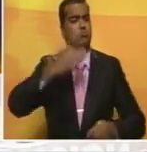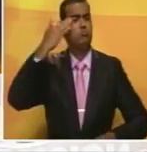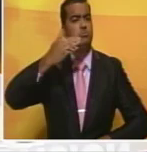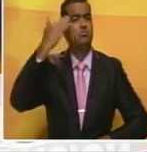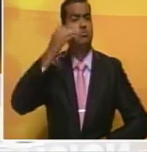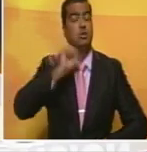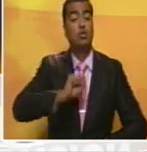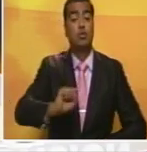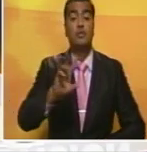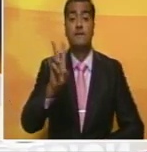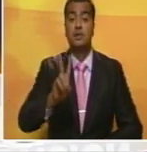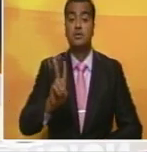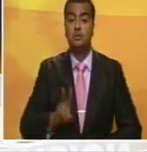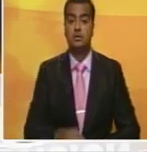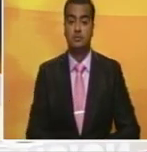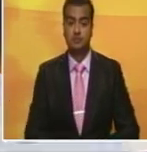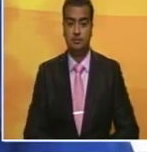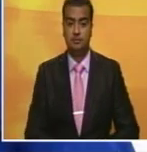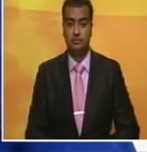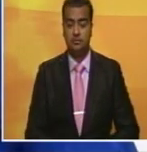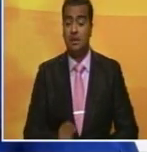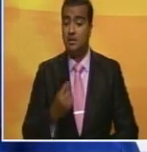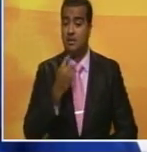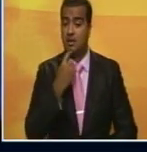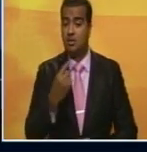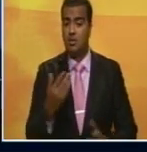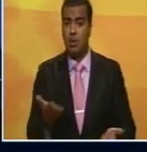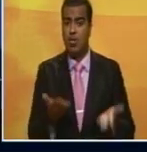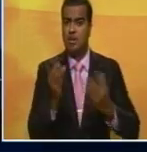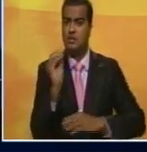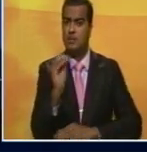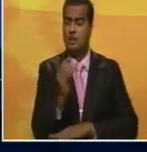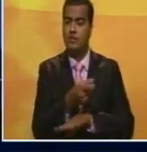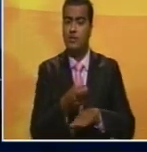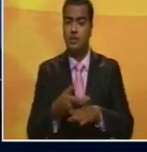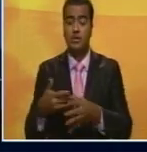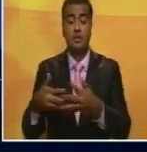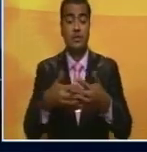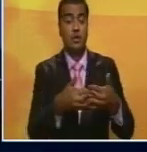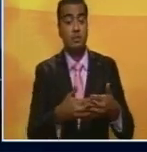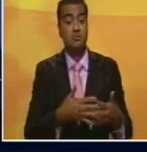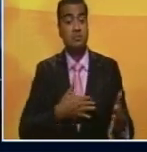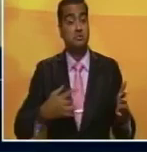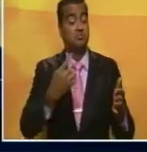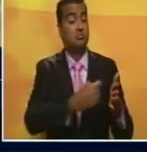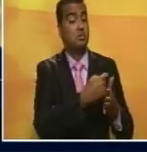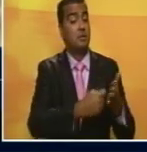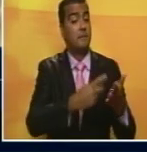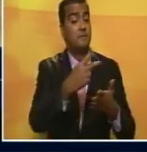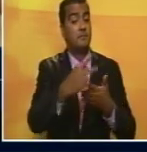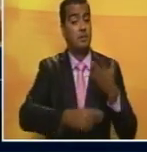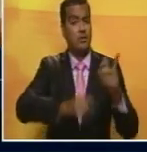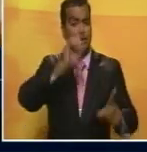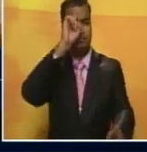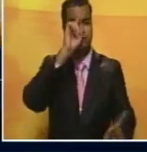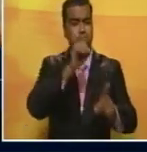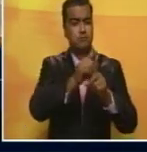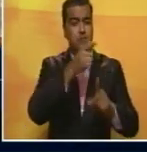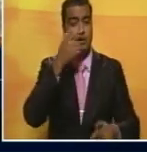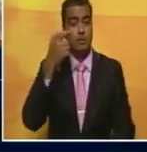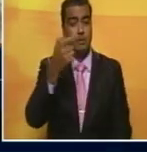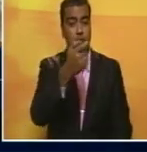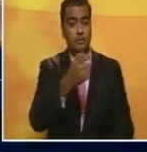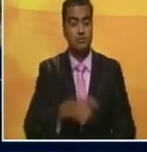militar contra Venezuela. Fernández precisó que con este pronunciamiento el gobierno estadounidense pretende violar el principio de autodeterminación de los